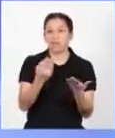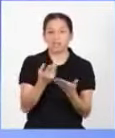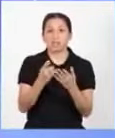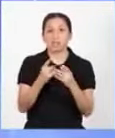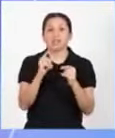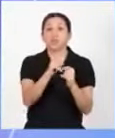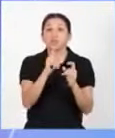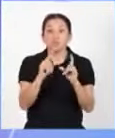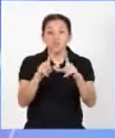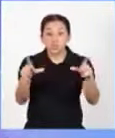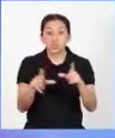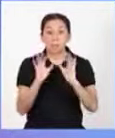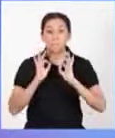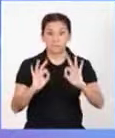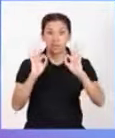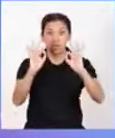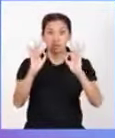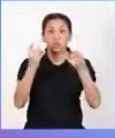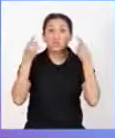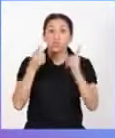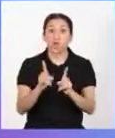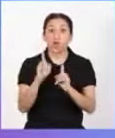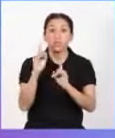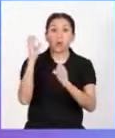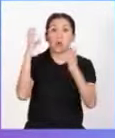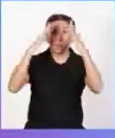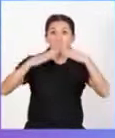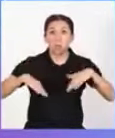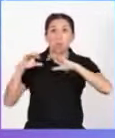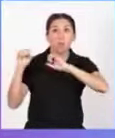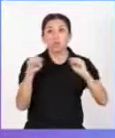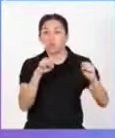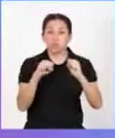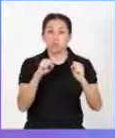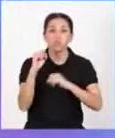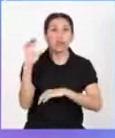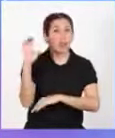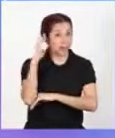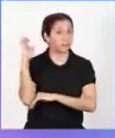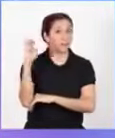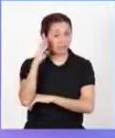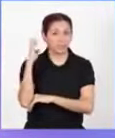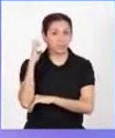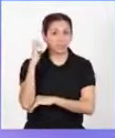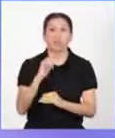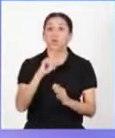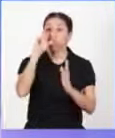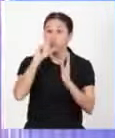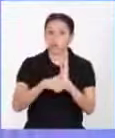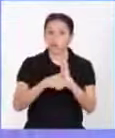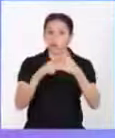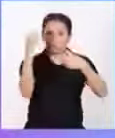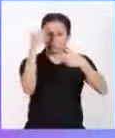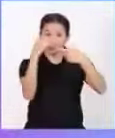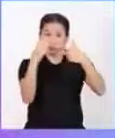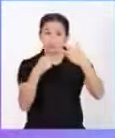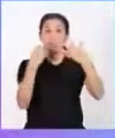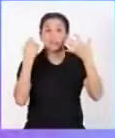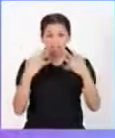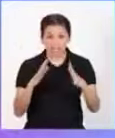lugares que pueden ser peligrosos durante una emergencia. Y después de